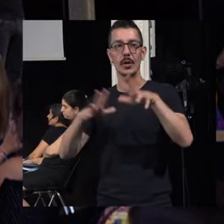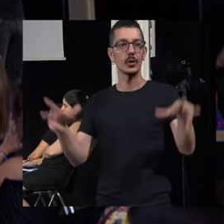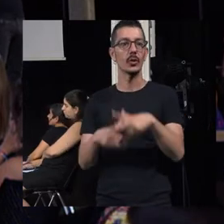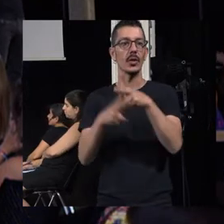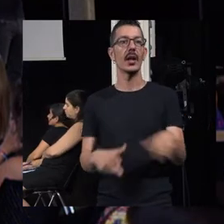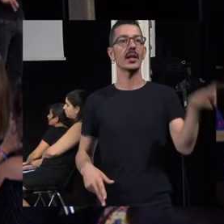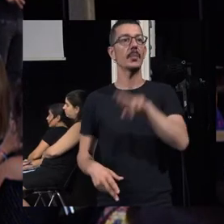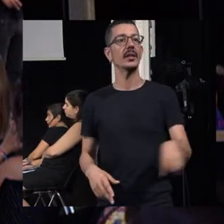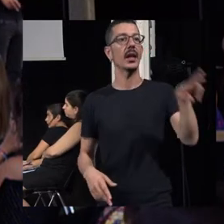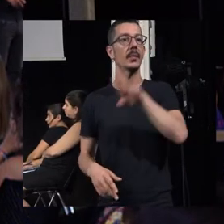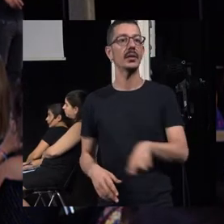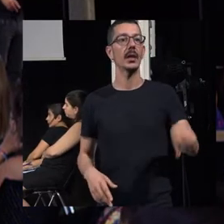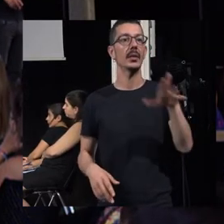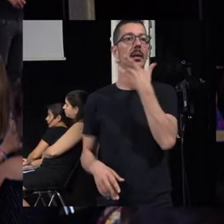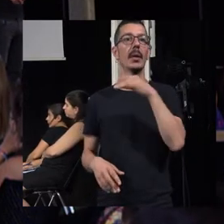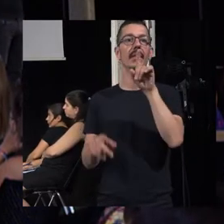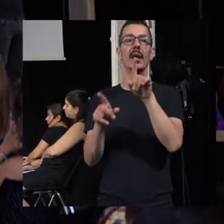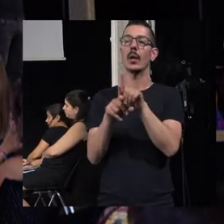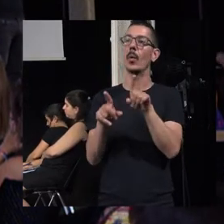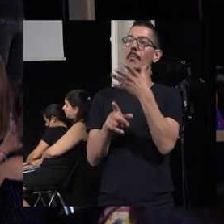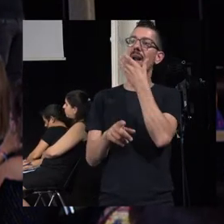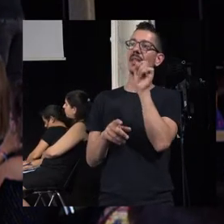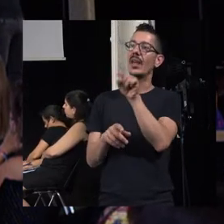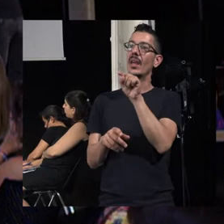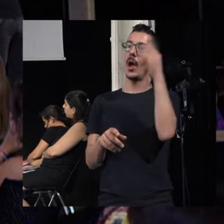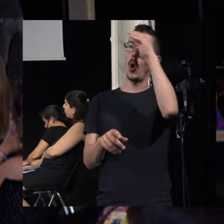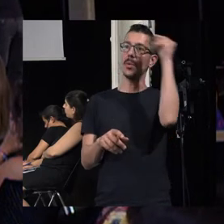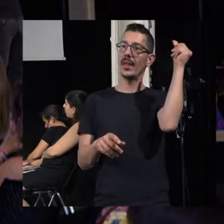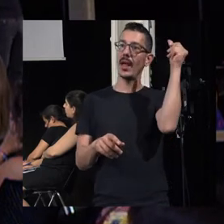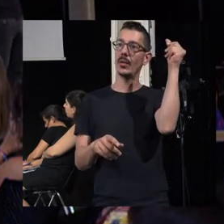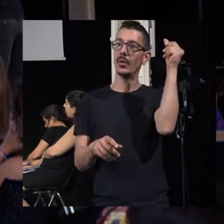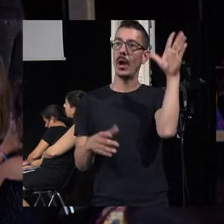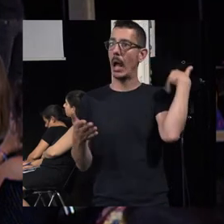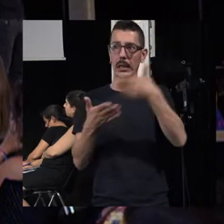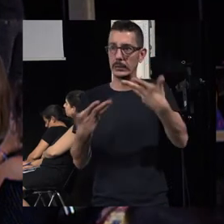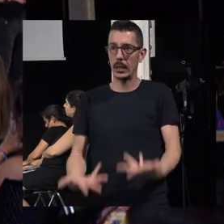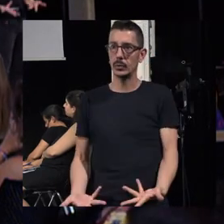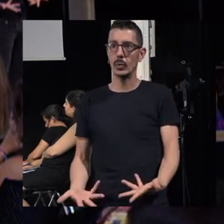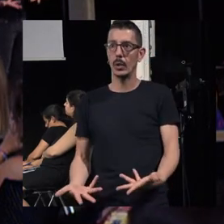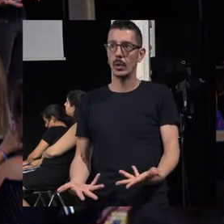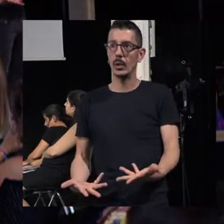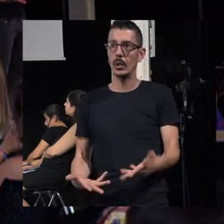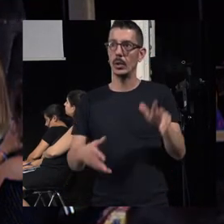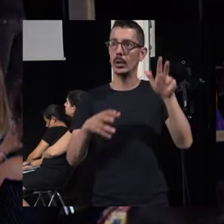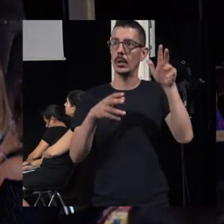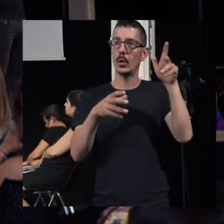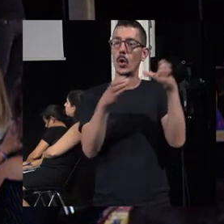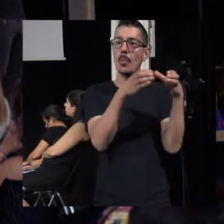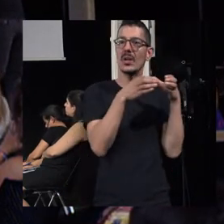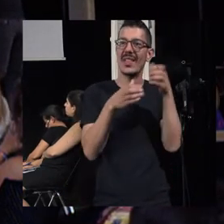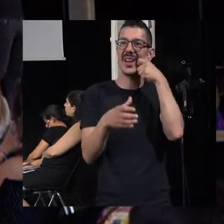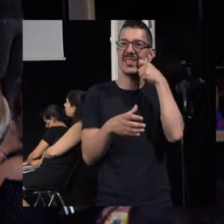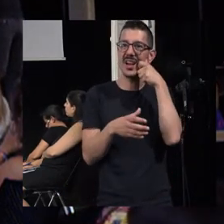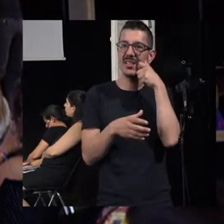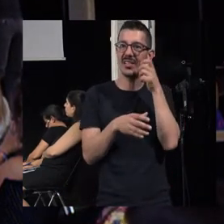constante, cómo han olvidado constantemente, hasta el día de hoy, las comunidades racializadas. Como el